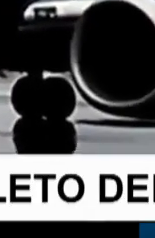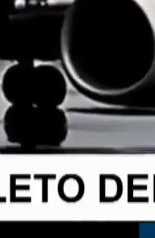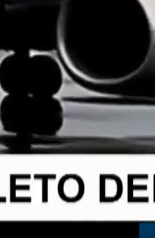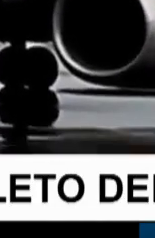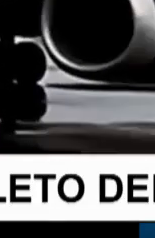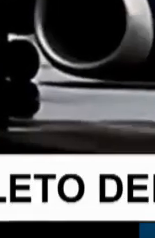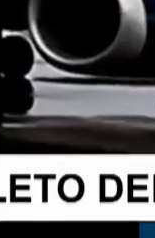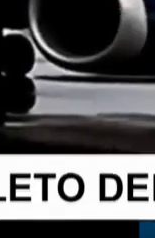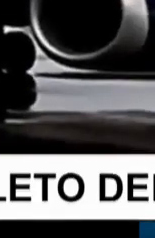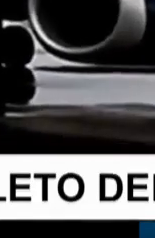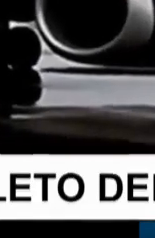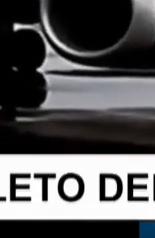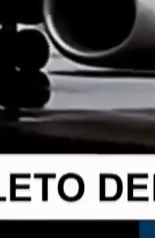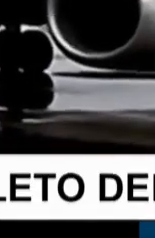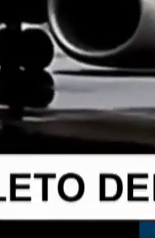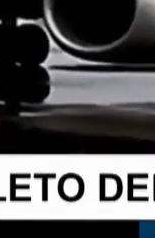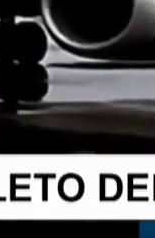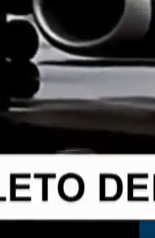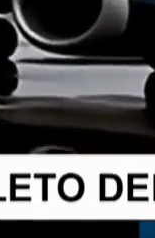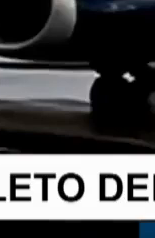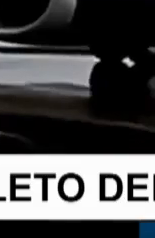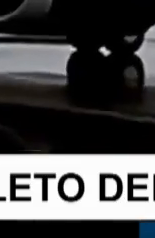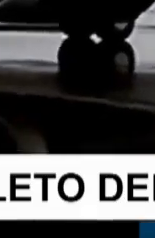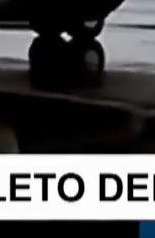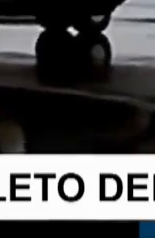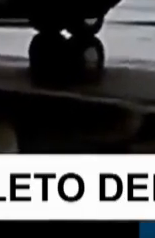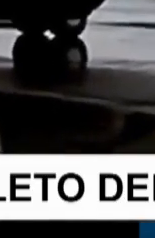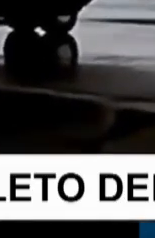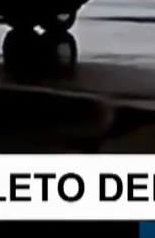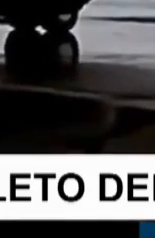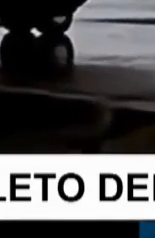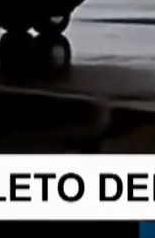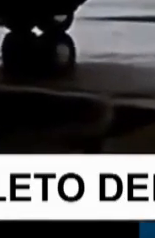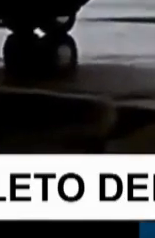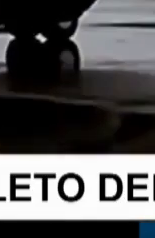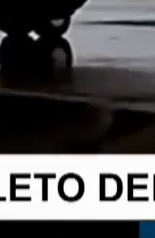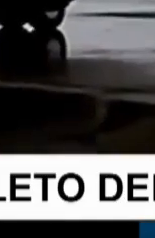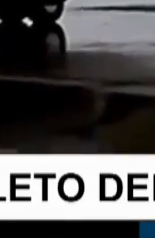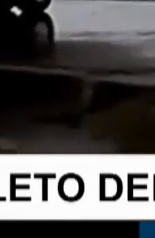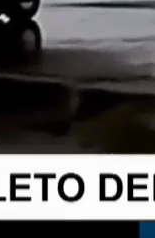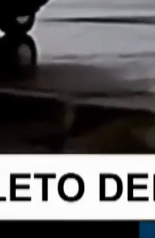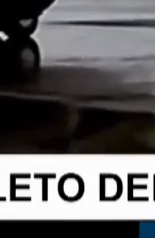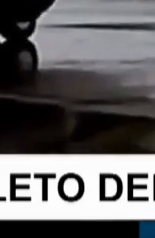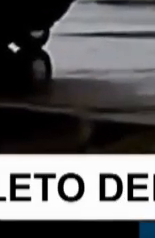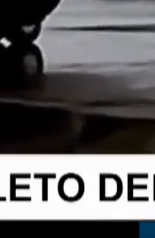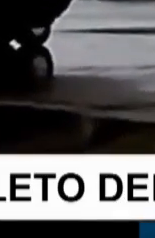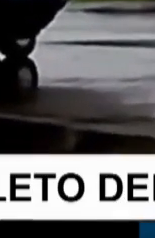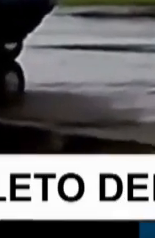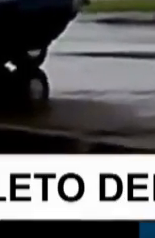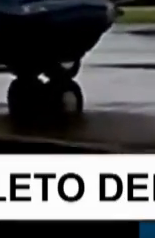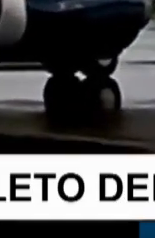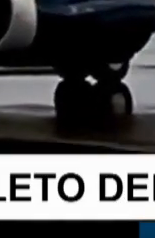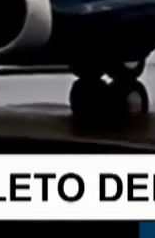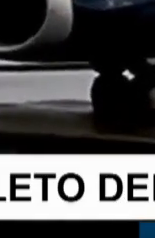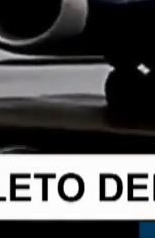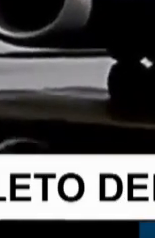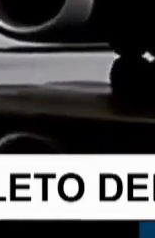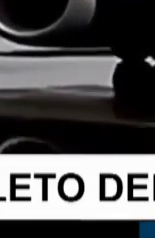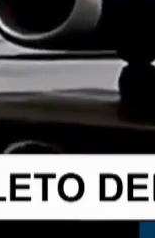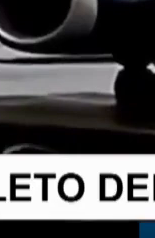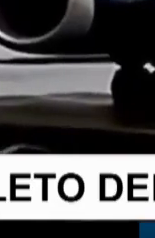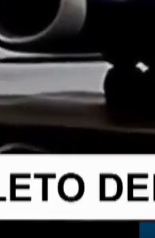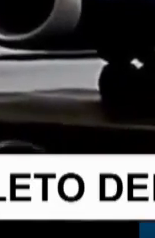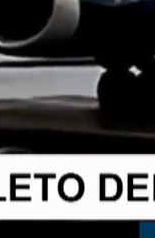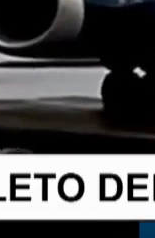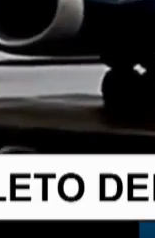Arauco. Lo decíamos al principio de este informe que hay distintas demandas, petitorios, una